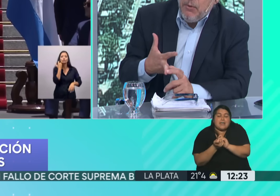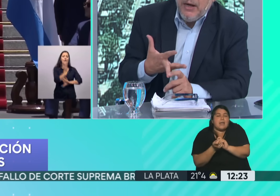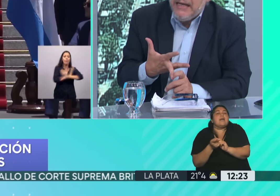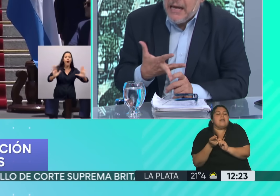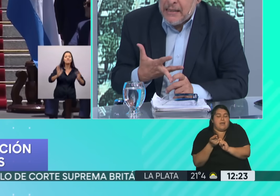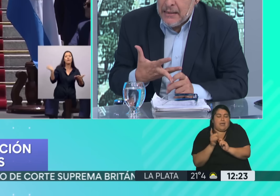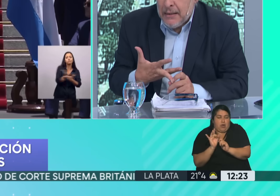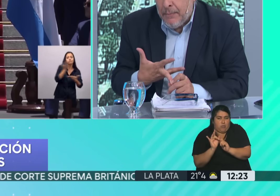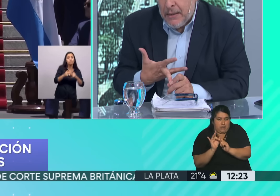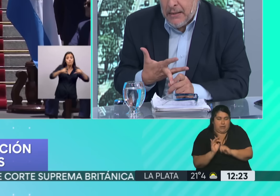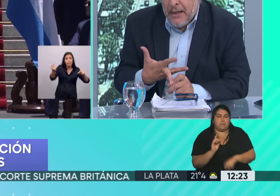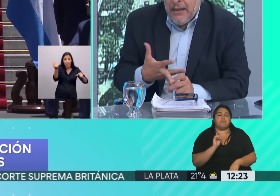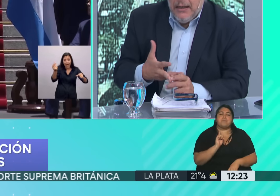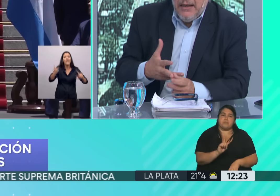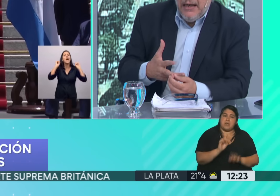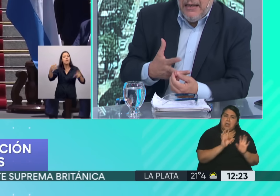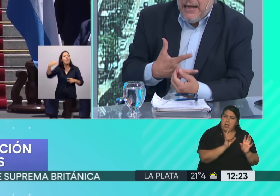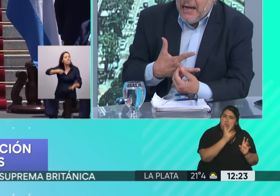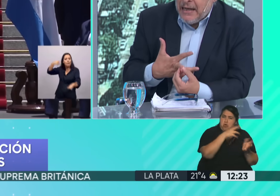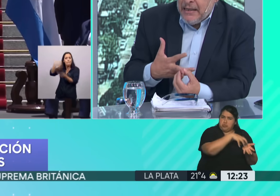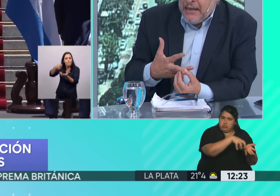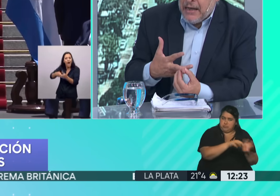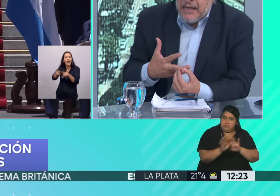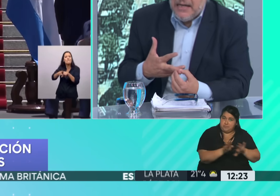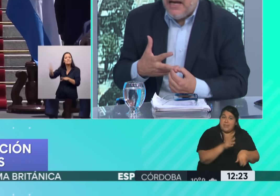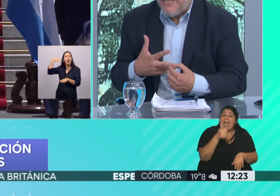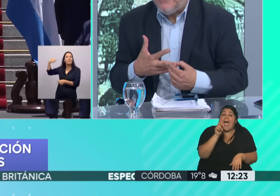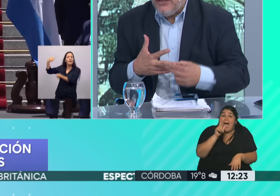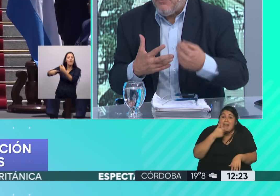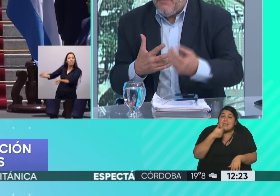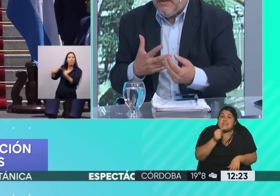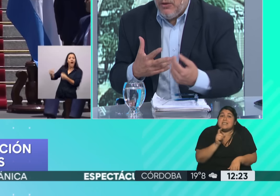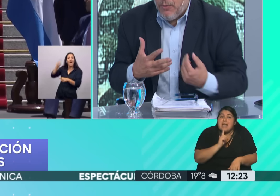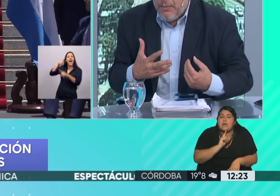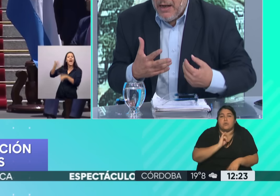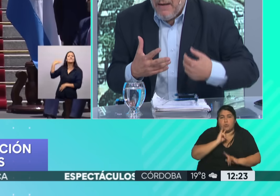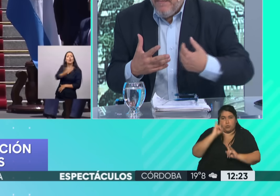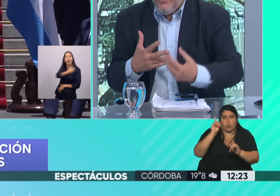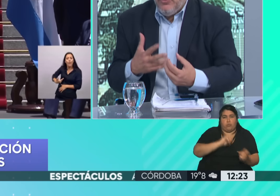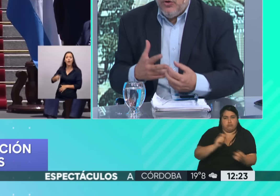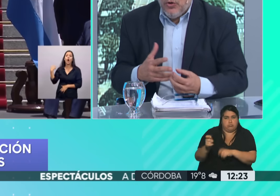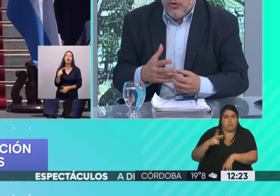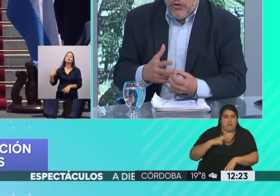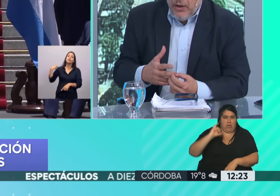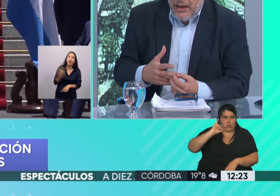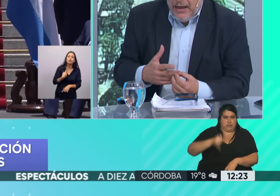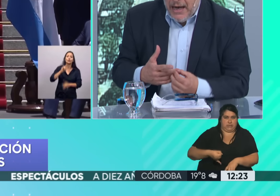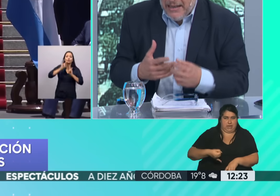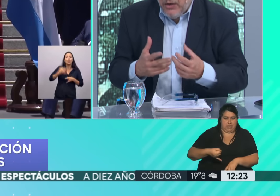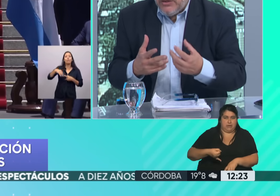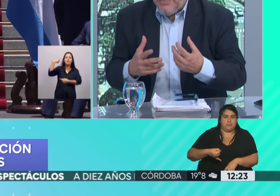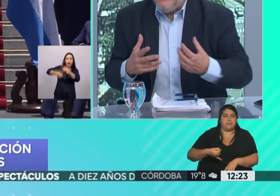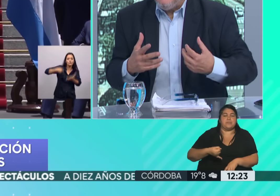ejemplo en arsa empresa energética que ya ha sido manifestado por mi ley y otros